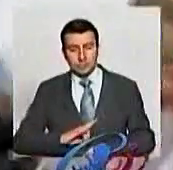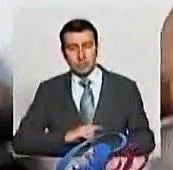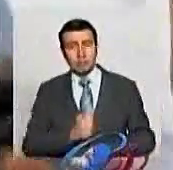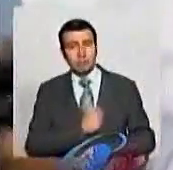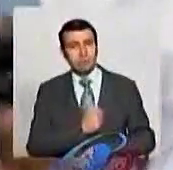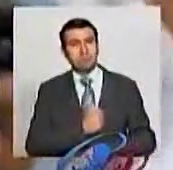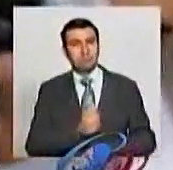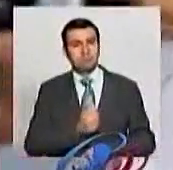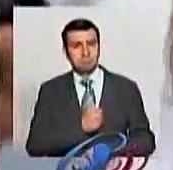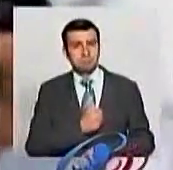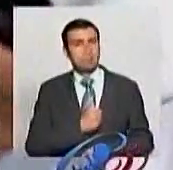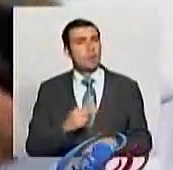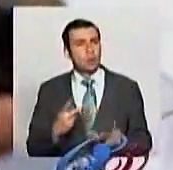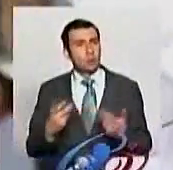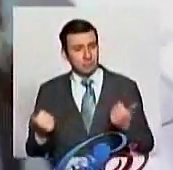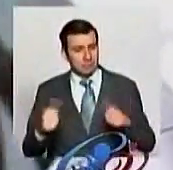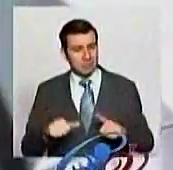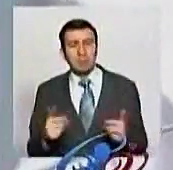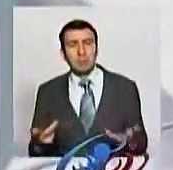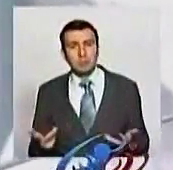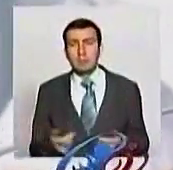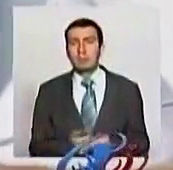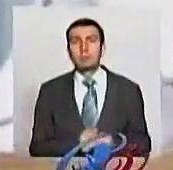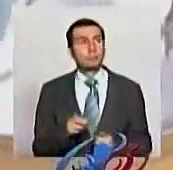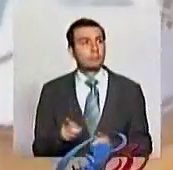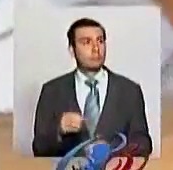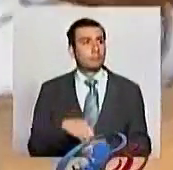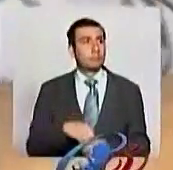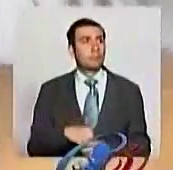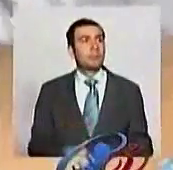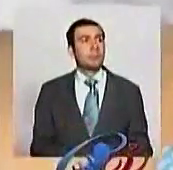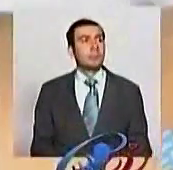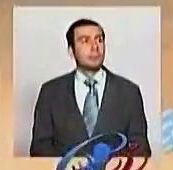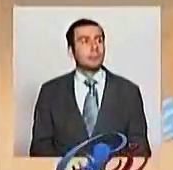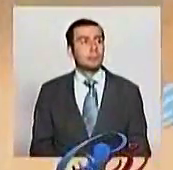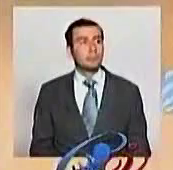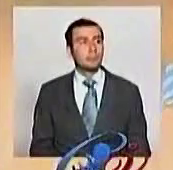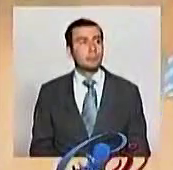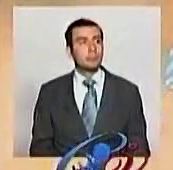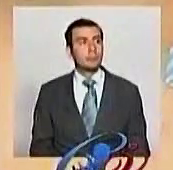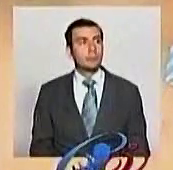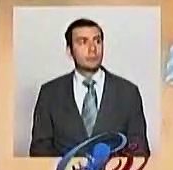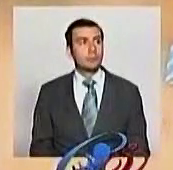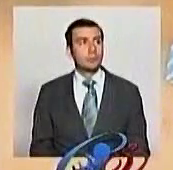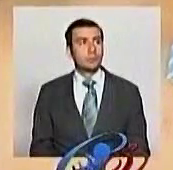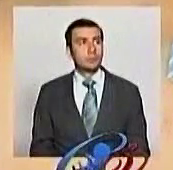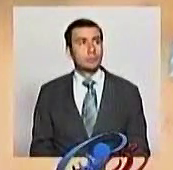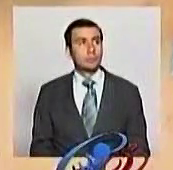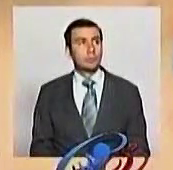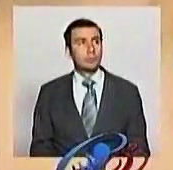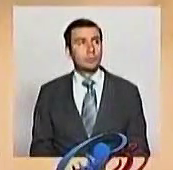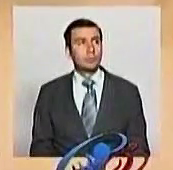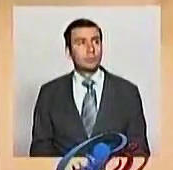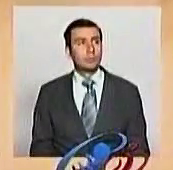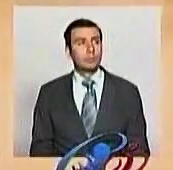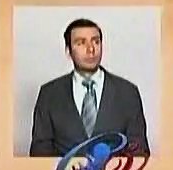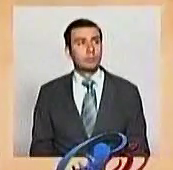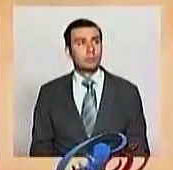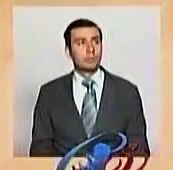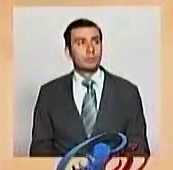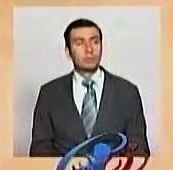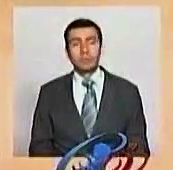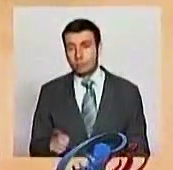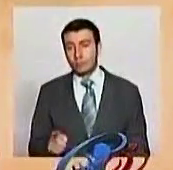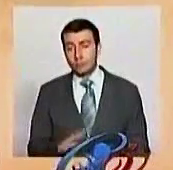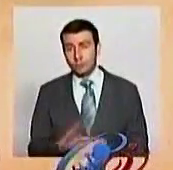la conducción dentro del corazón. Son 6, entonces los ponemos en un específico